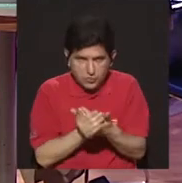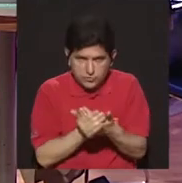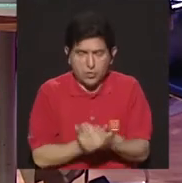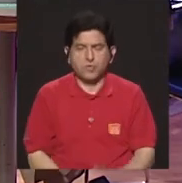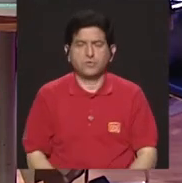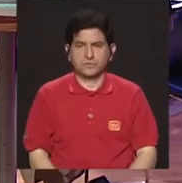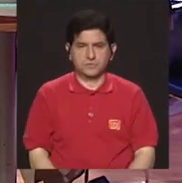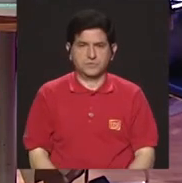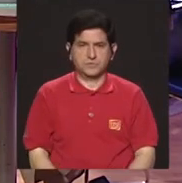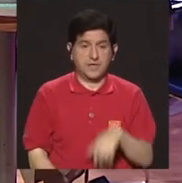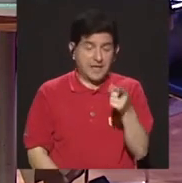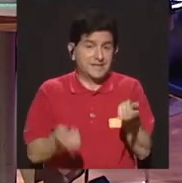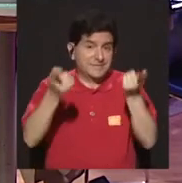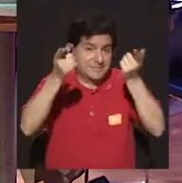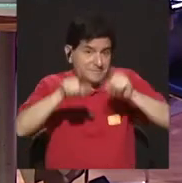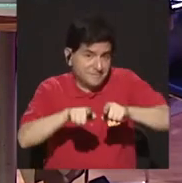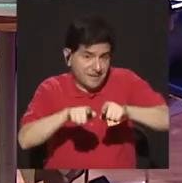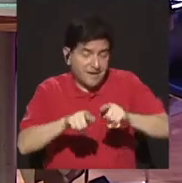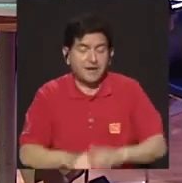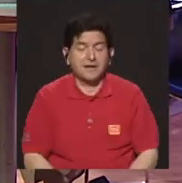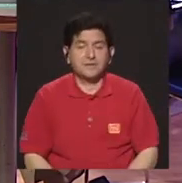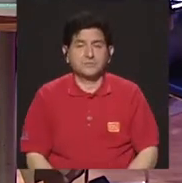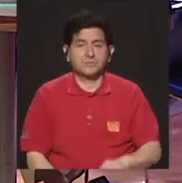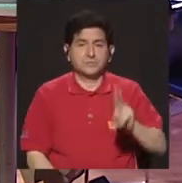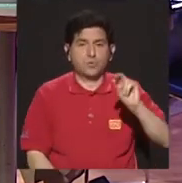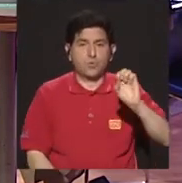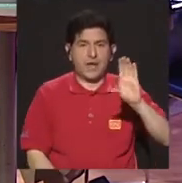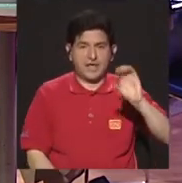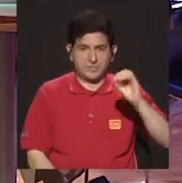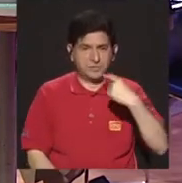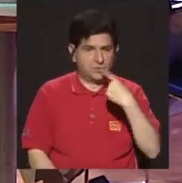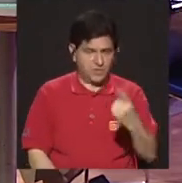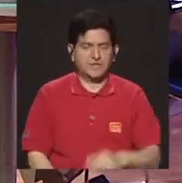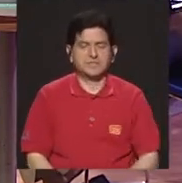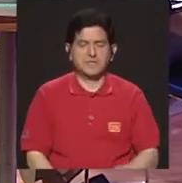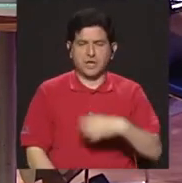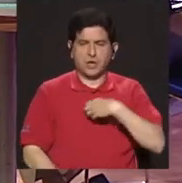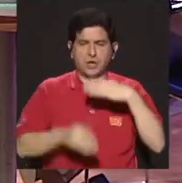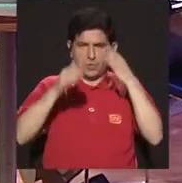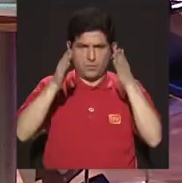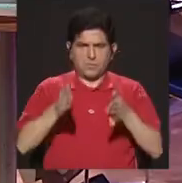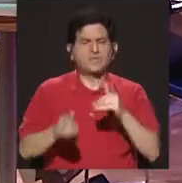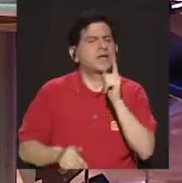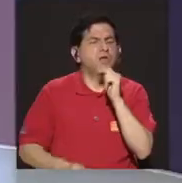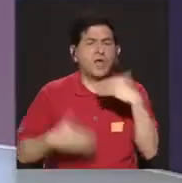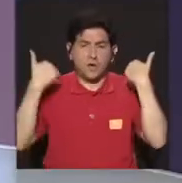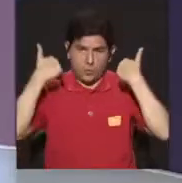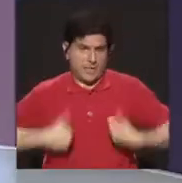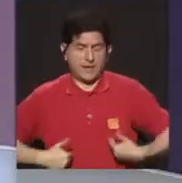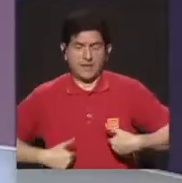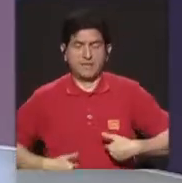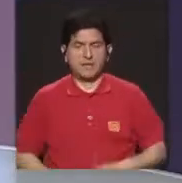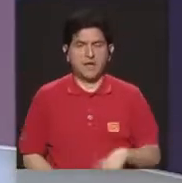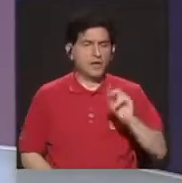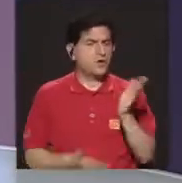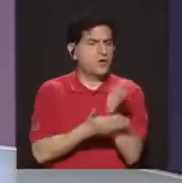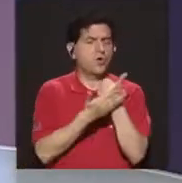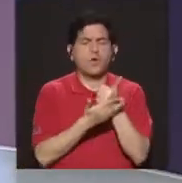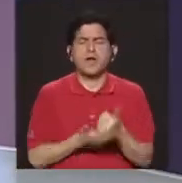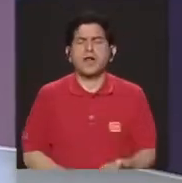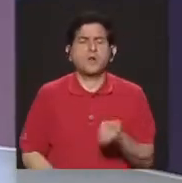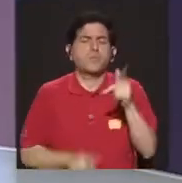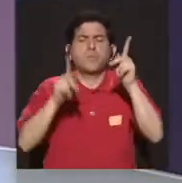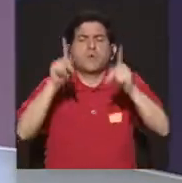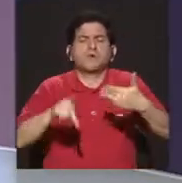de todas y todos incluso que la unesco ha dicho que es patrimonio de la humanidad o sea no es un elemento que nada más se dejan unos